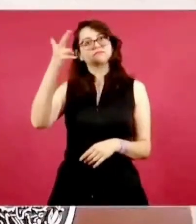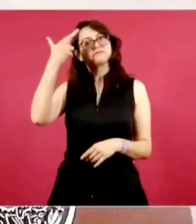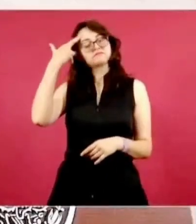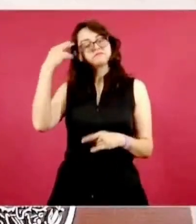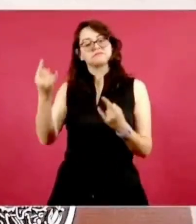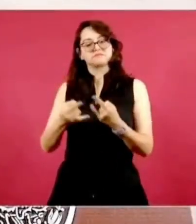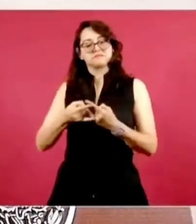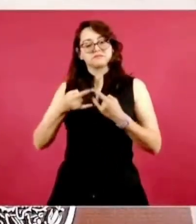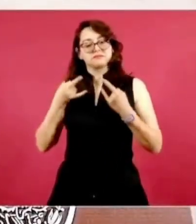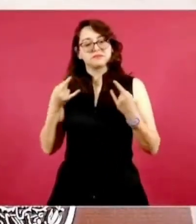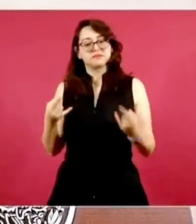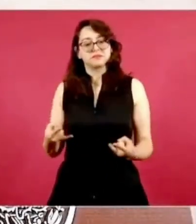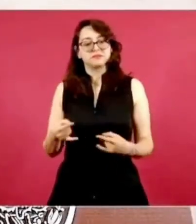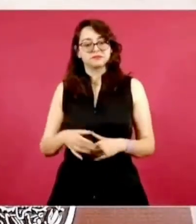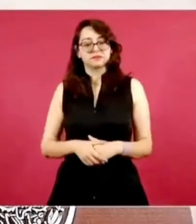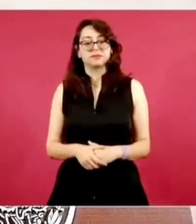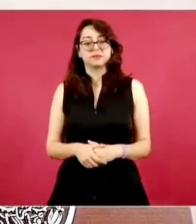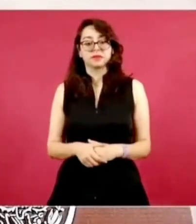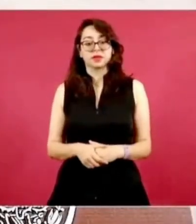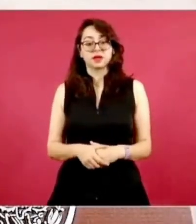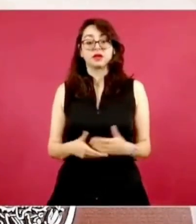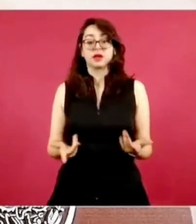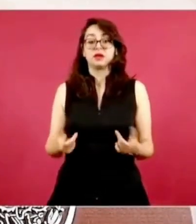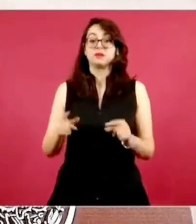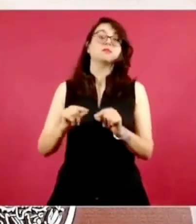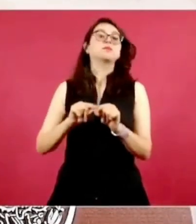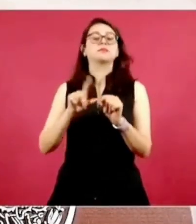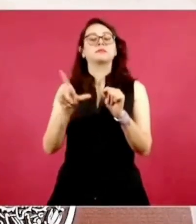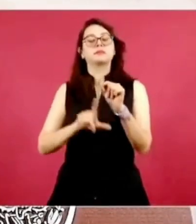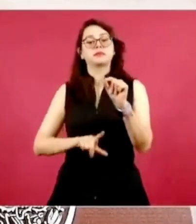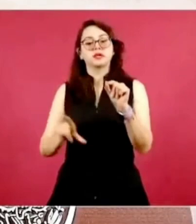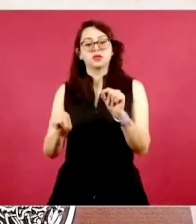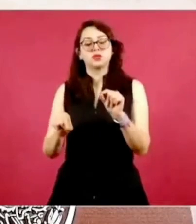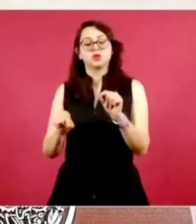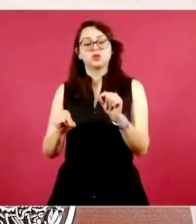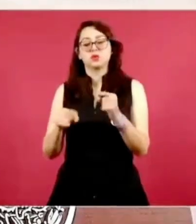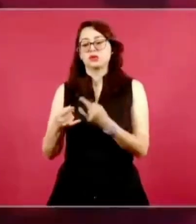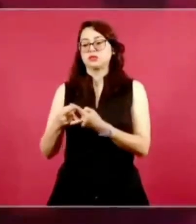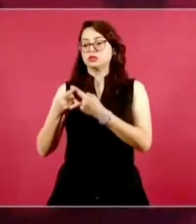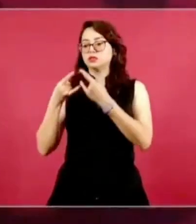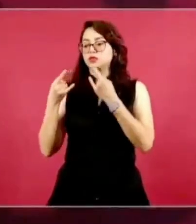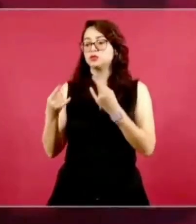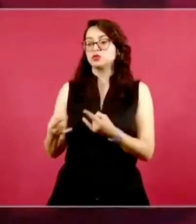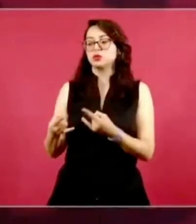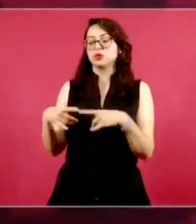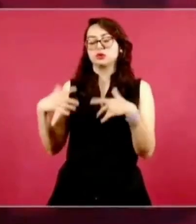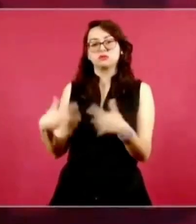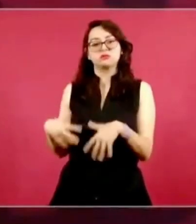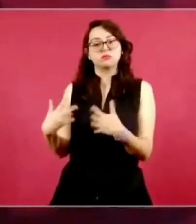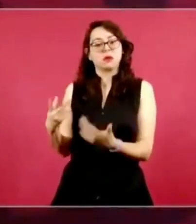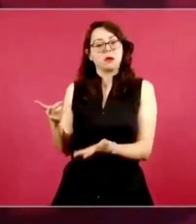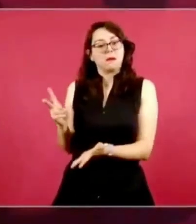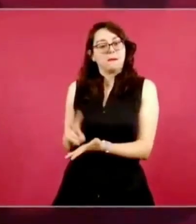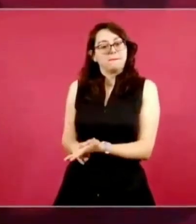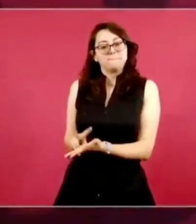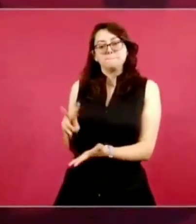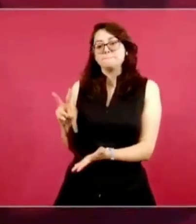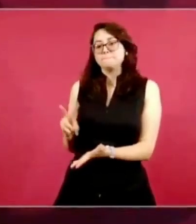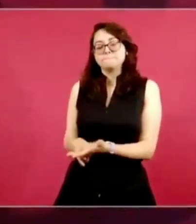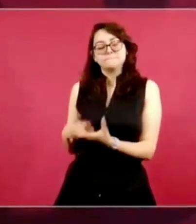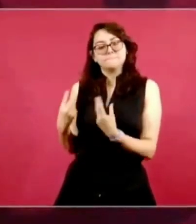que en el caso de México es muy fecunda. Todos los pueblos, todos los países tienen su